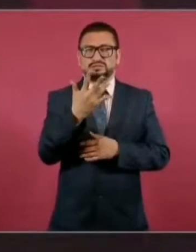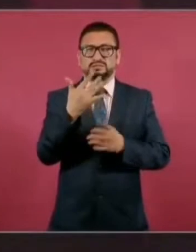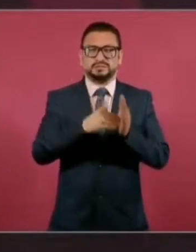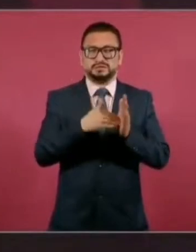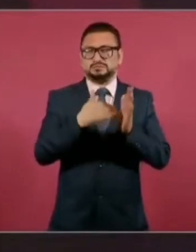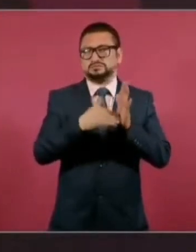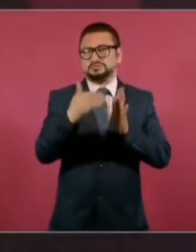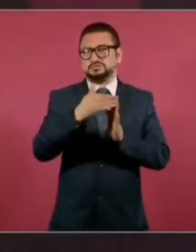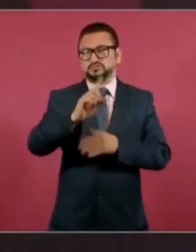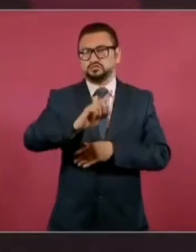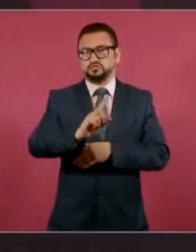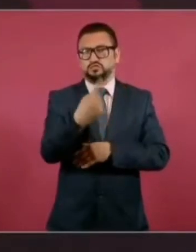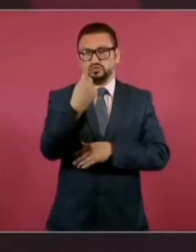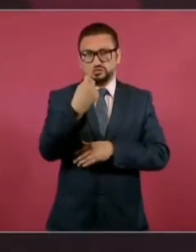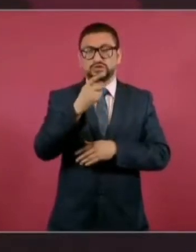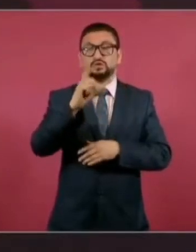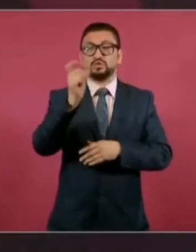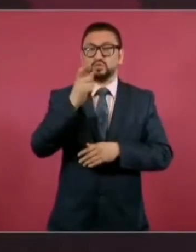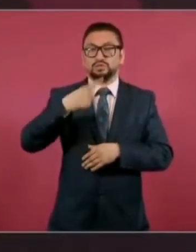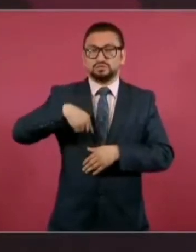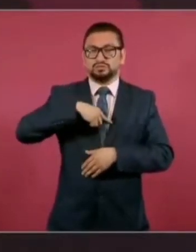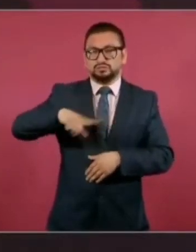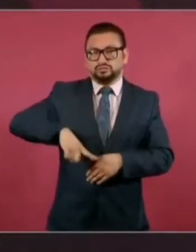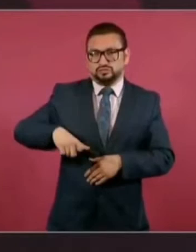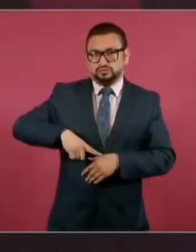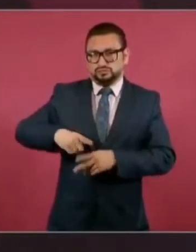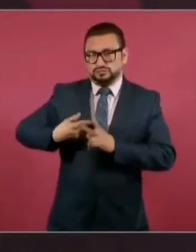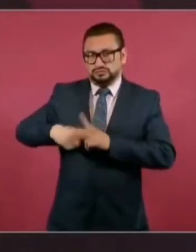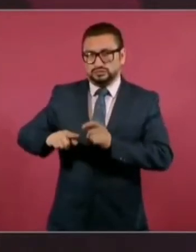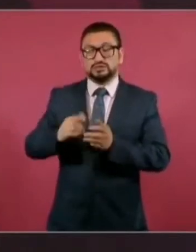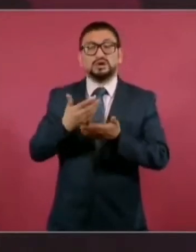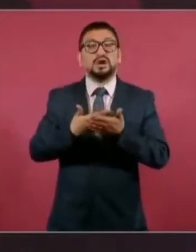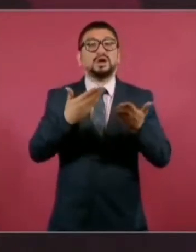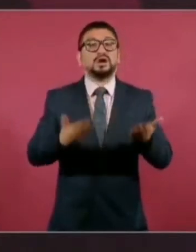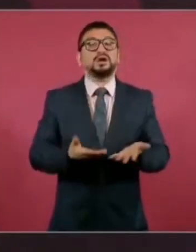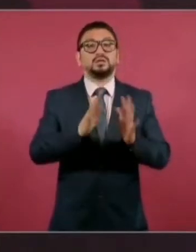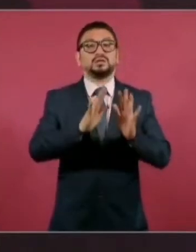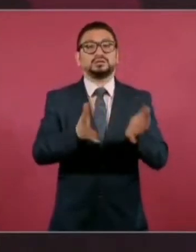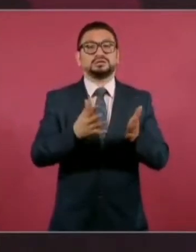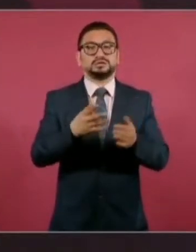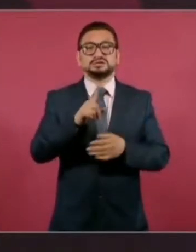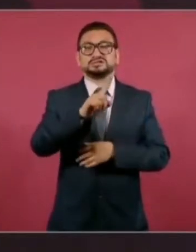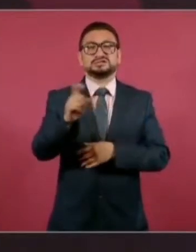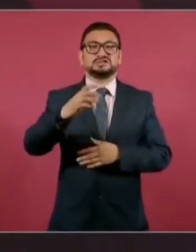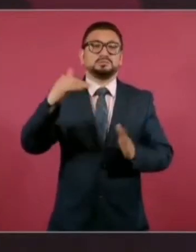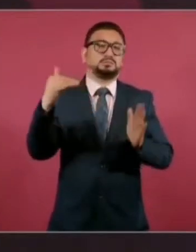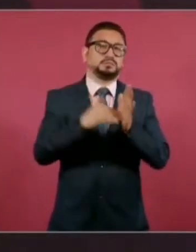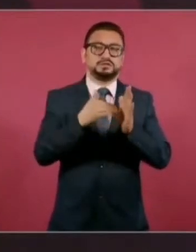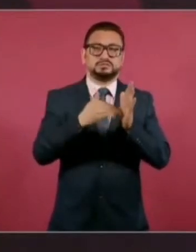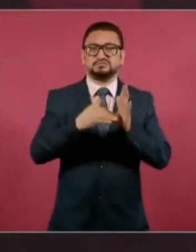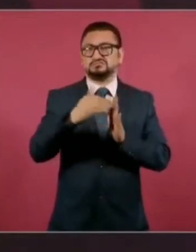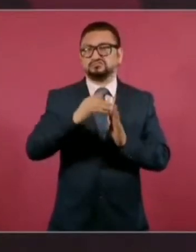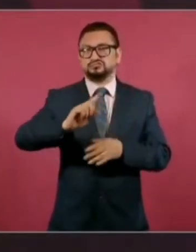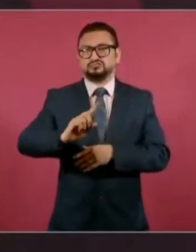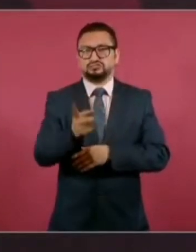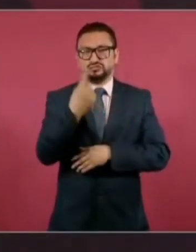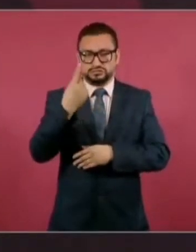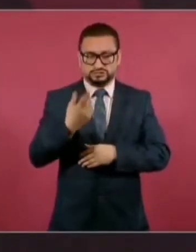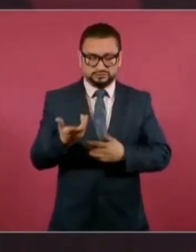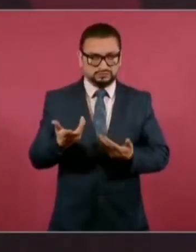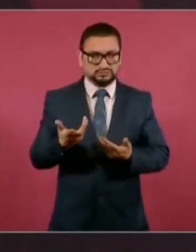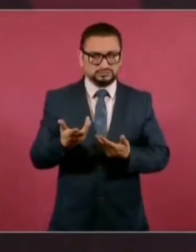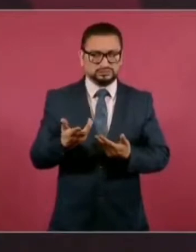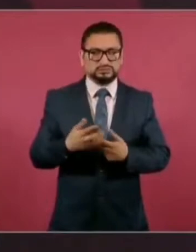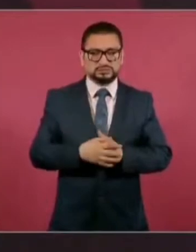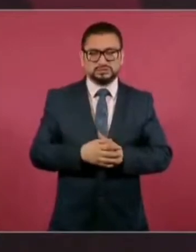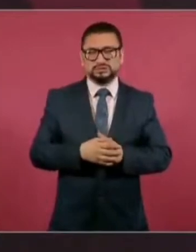de dólares cuando inició nuestro gobierno, y ahora ya llegó a 100 mil millones de dólares.